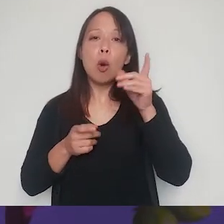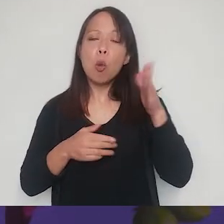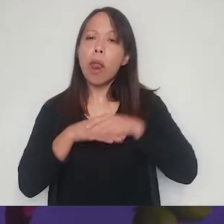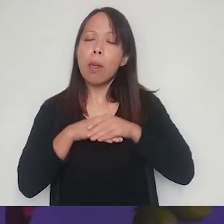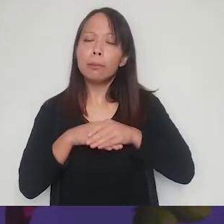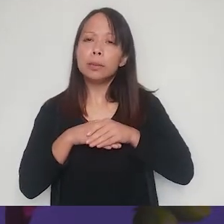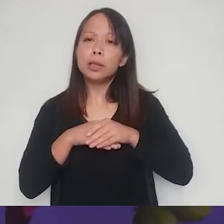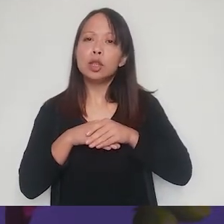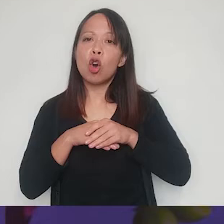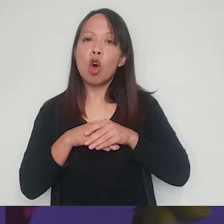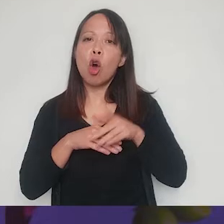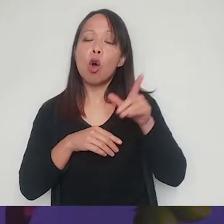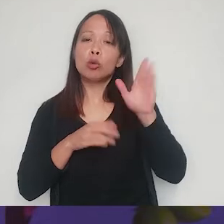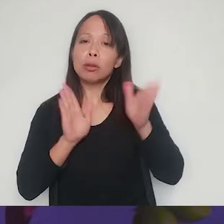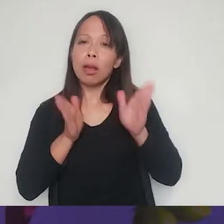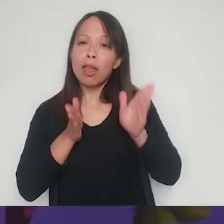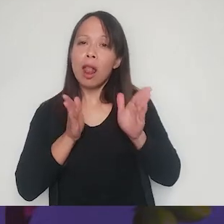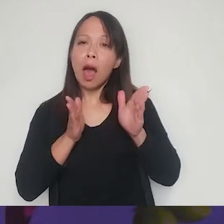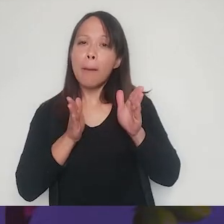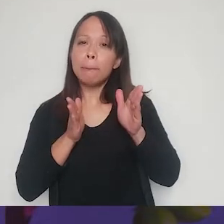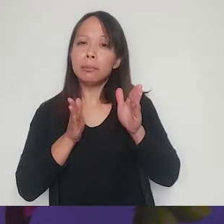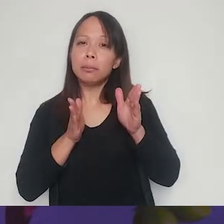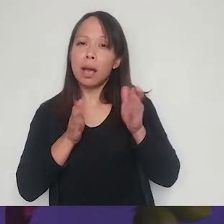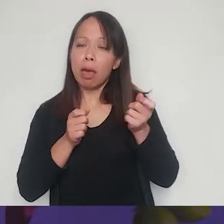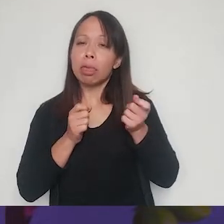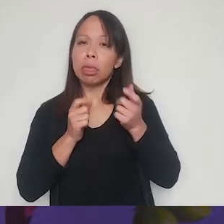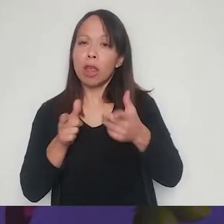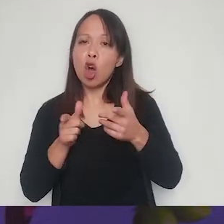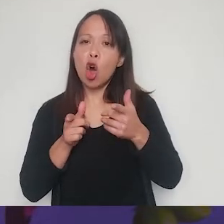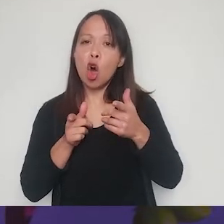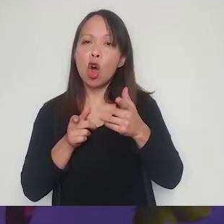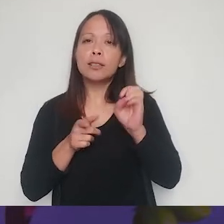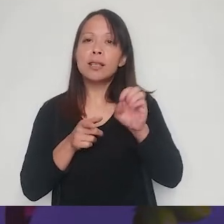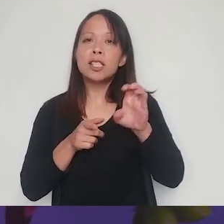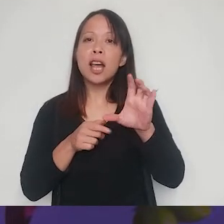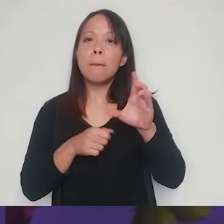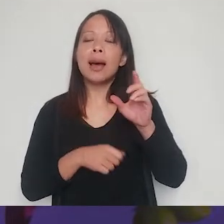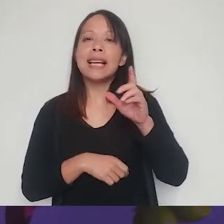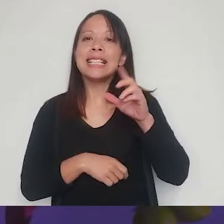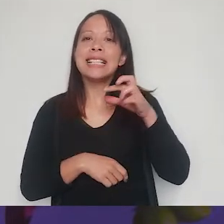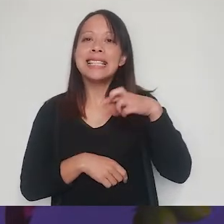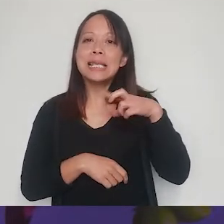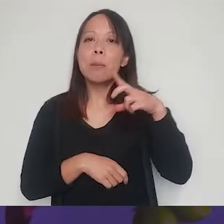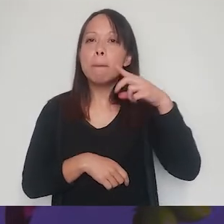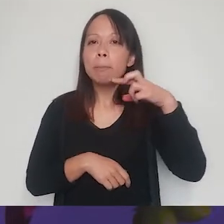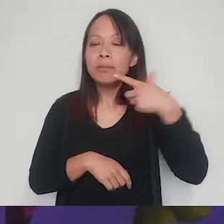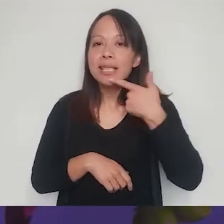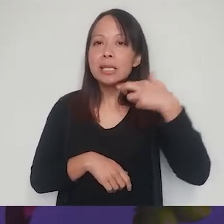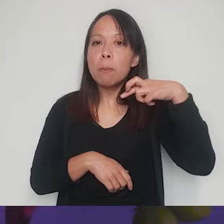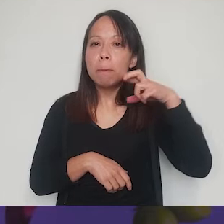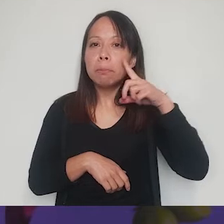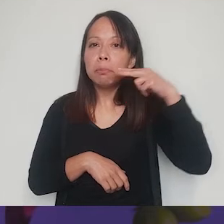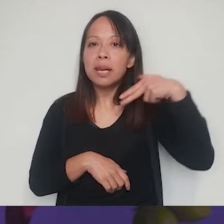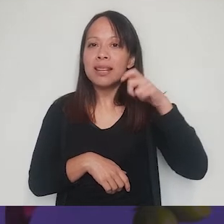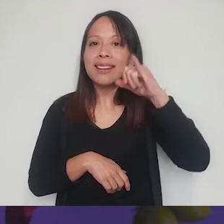una terapia que hoy se conoce como una droga llamada Spinraza o nusinersen, que es un oligonucleótido sintético